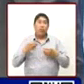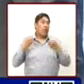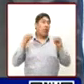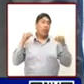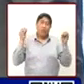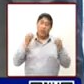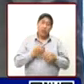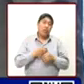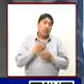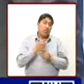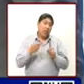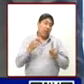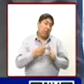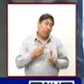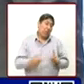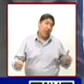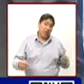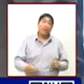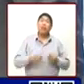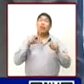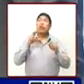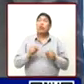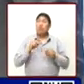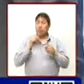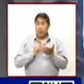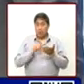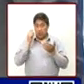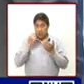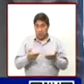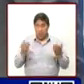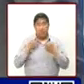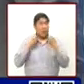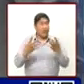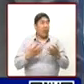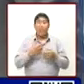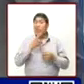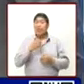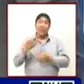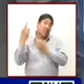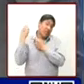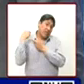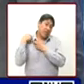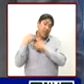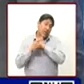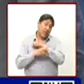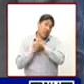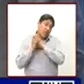venden por partes. Sí. Así es que hay que evitar que se llegue a aquello y dar justamente con los responsables de